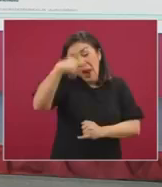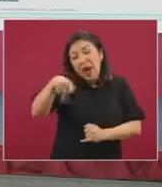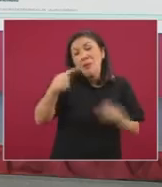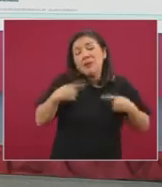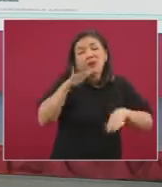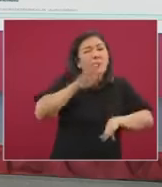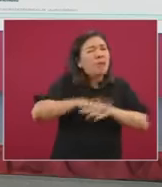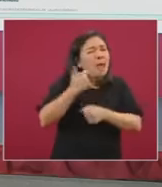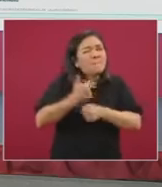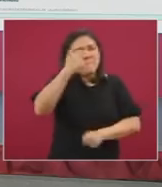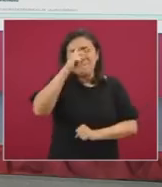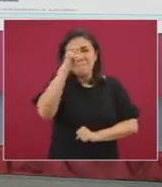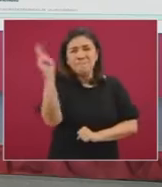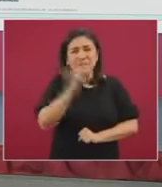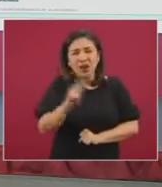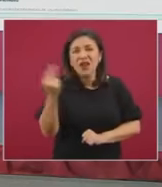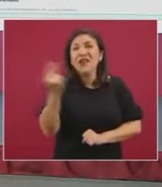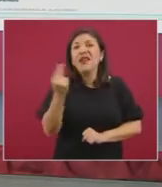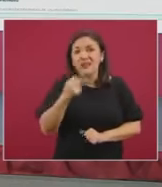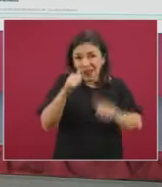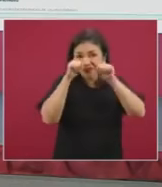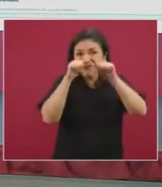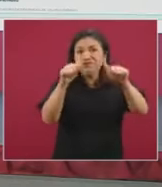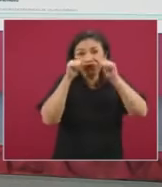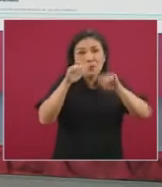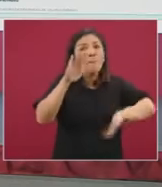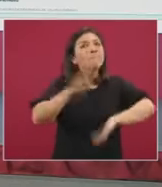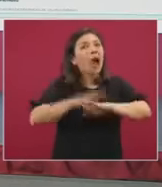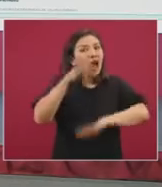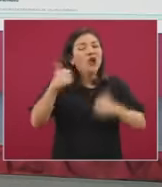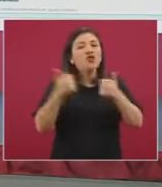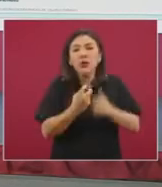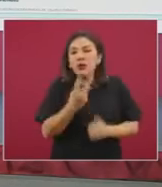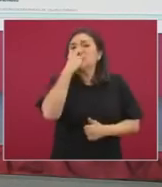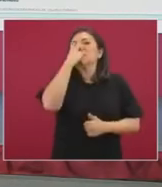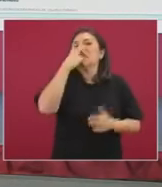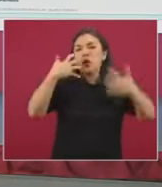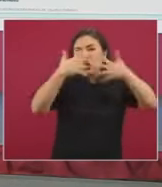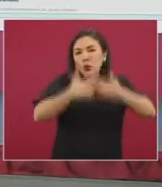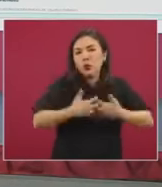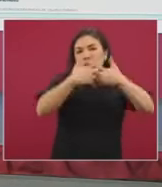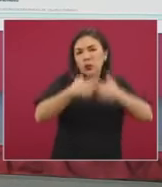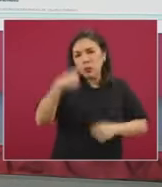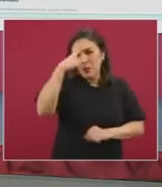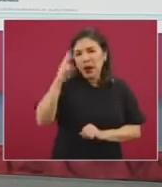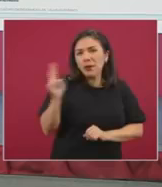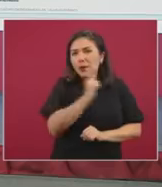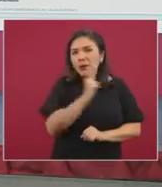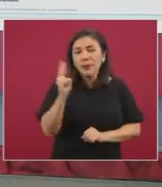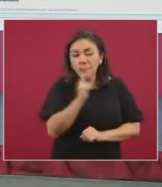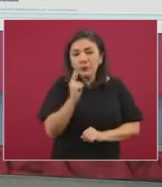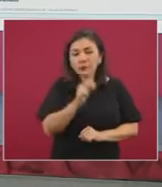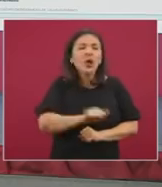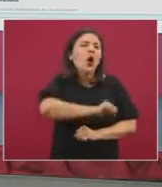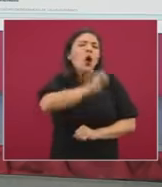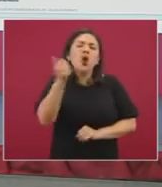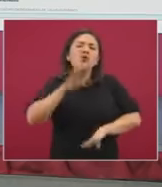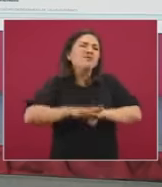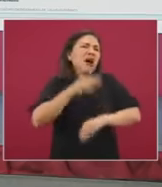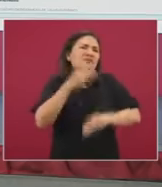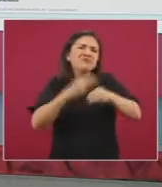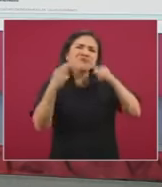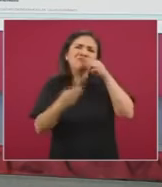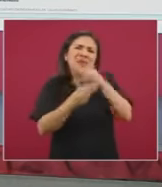es decir, el paciente que requiere una atención con ventilación mecánica y con mucho otro tipo de insumos